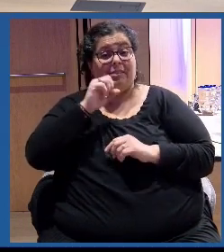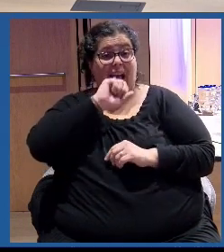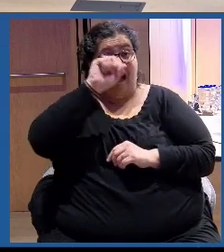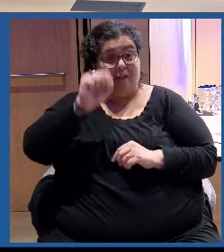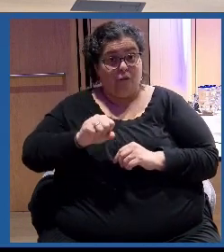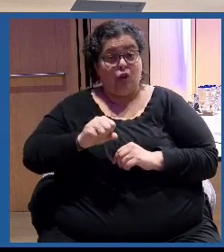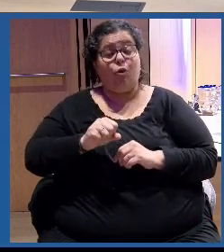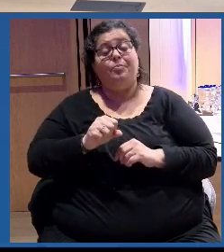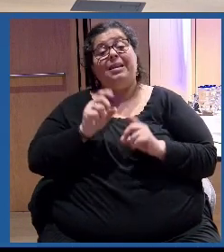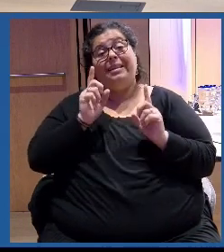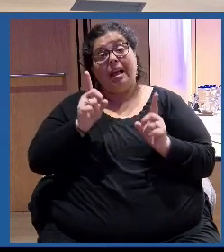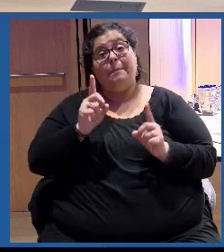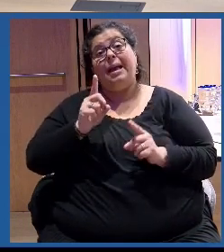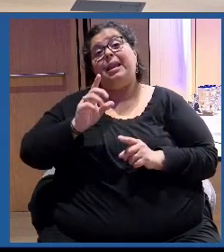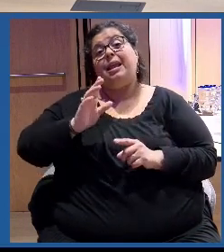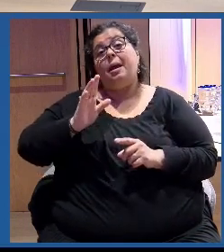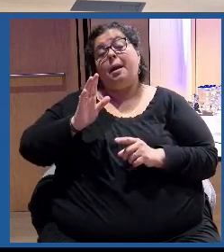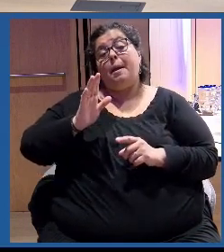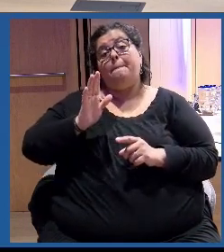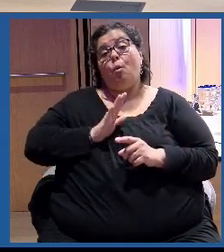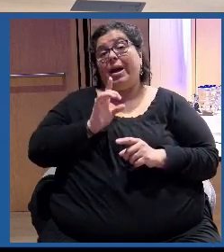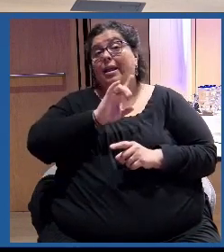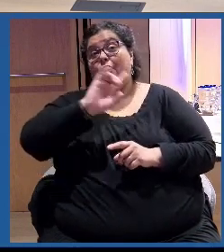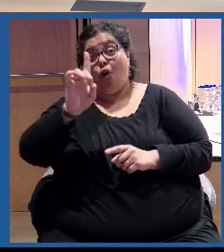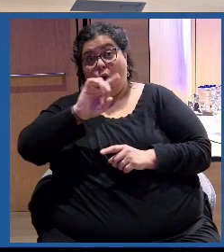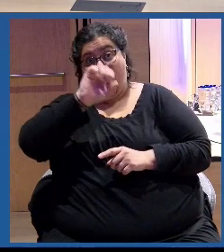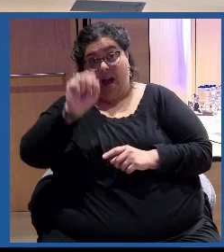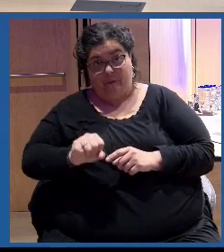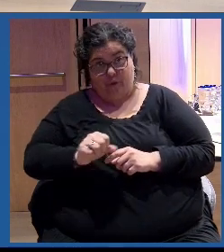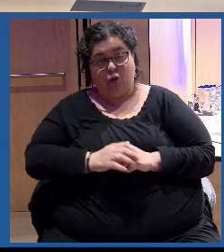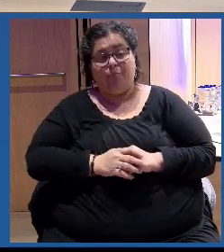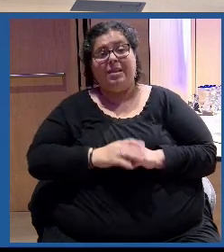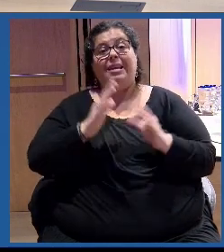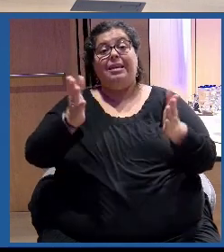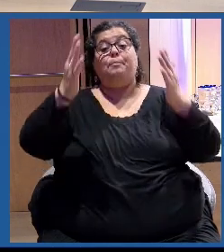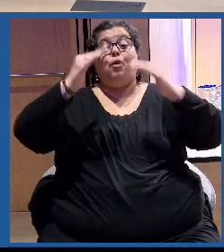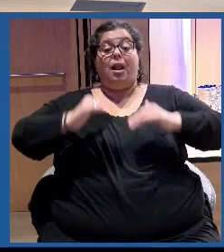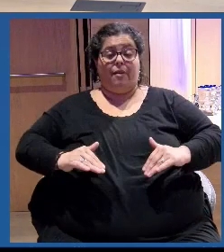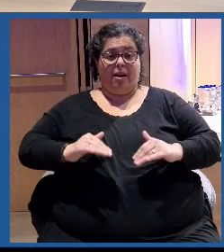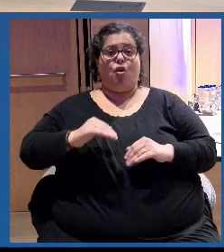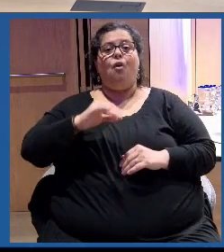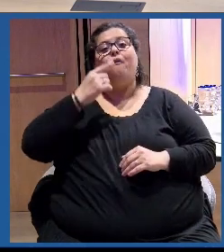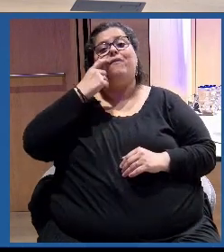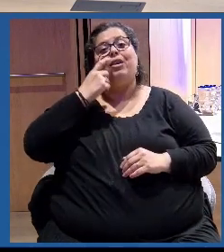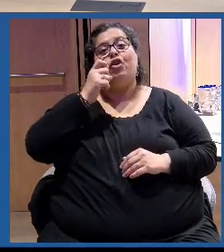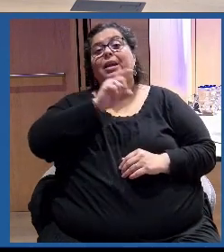afro, ahí son los que más se tocan en estos últimos años, y por abajo los varones no afro,